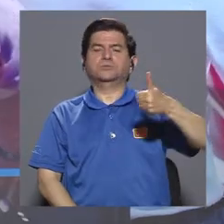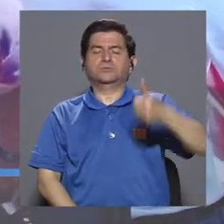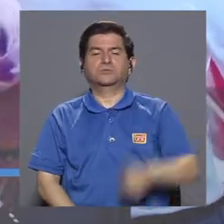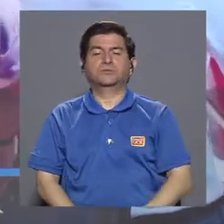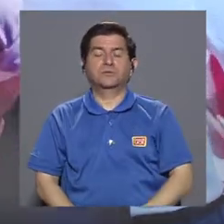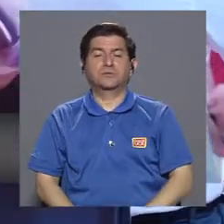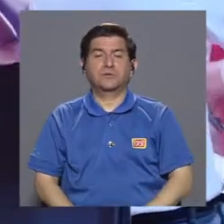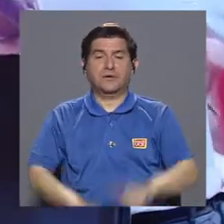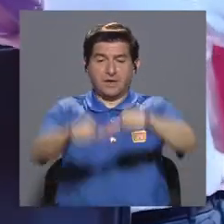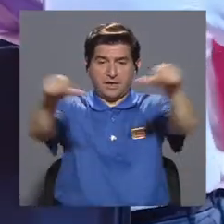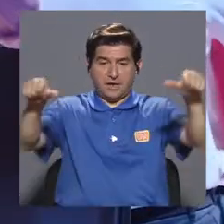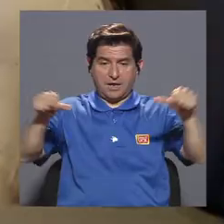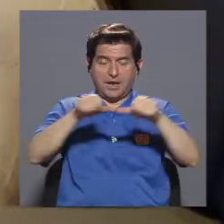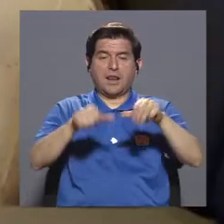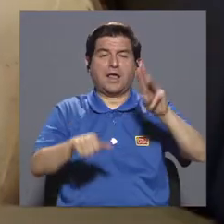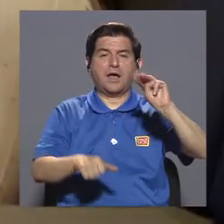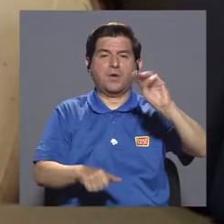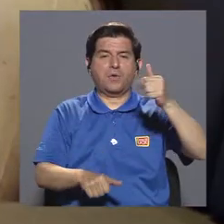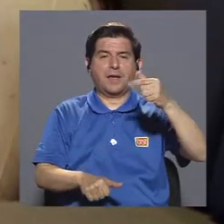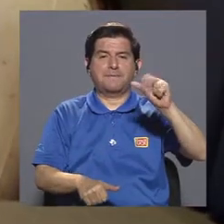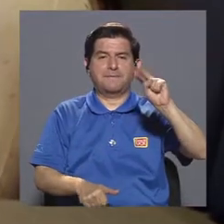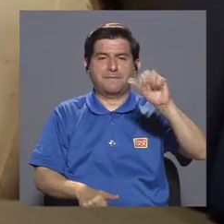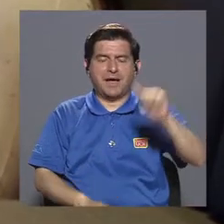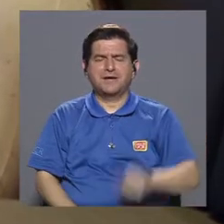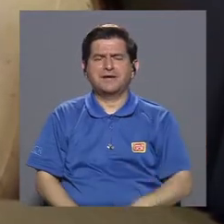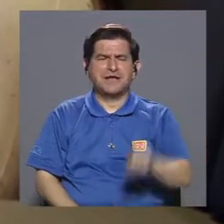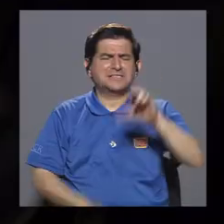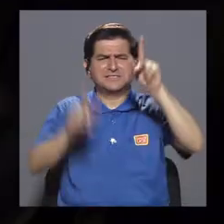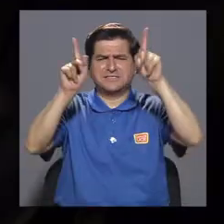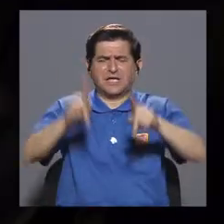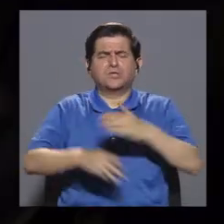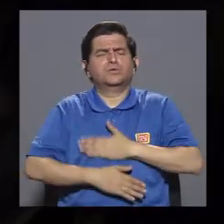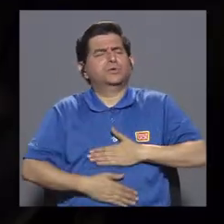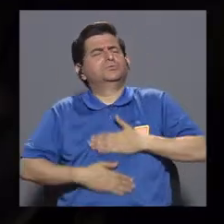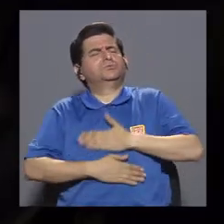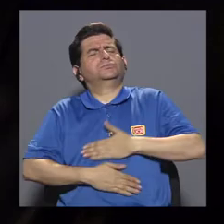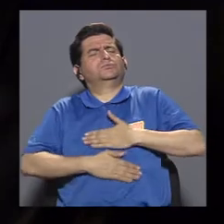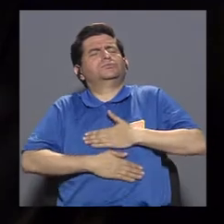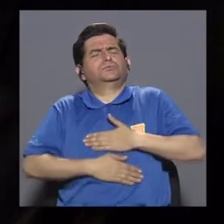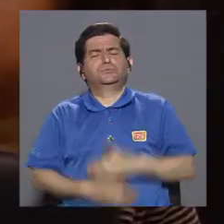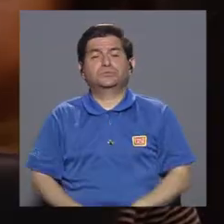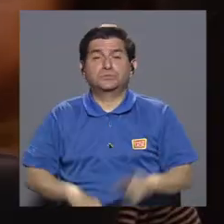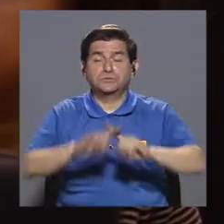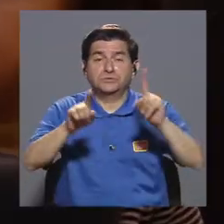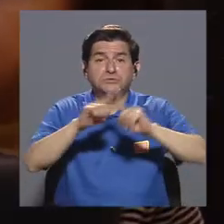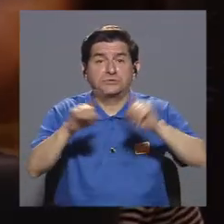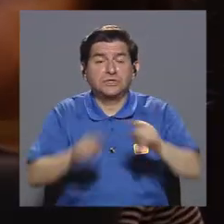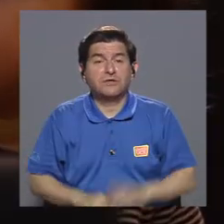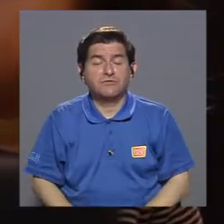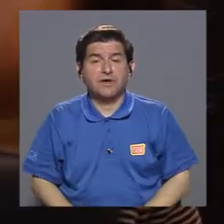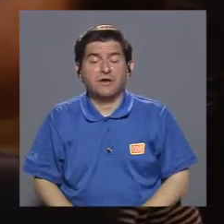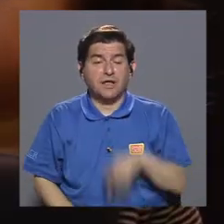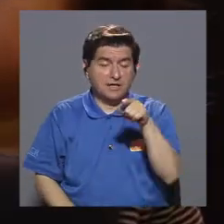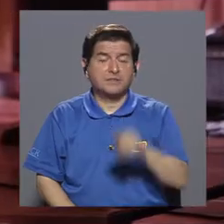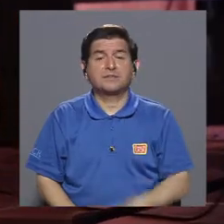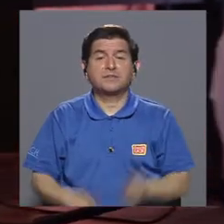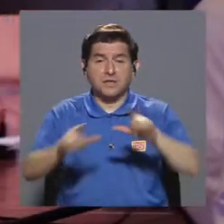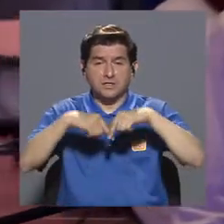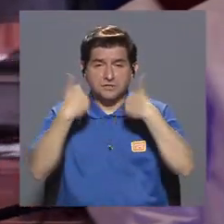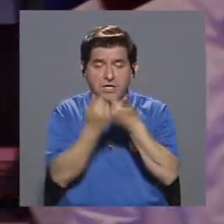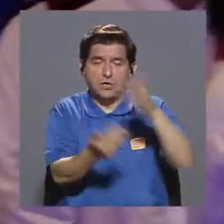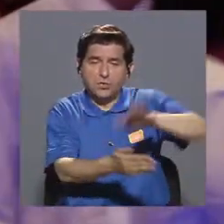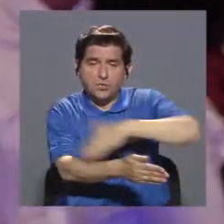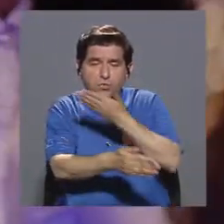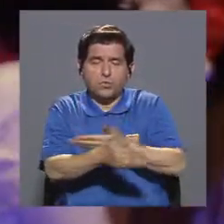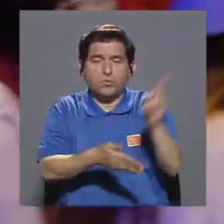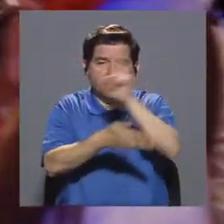rectoría. El aula magna de nuestra universidad se llenó de cientos de almas que se deleitaron con las diferentes interpretaciones de la Orquesta